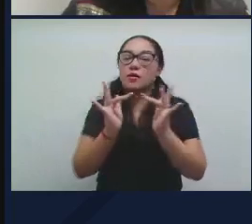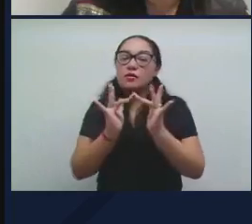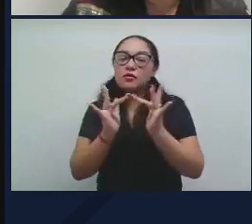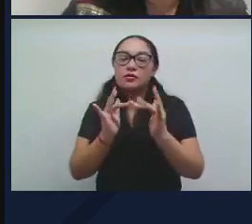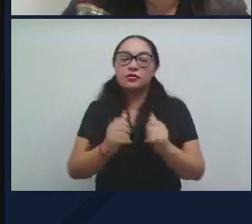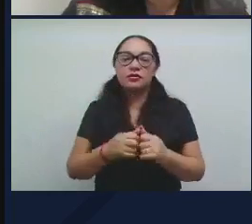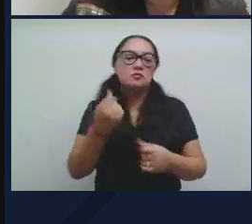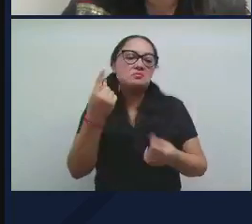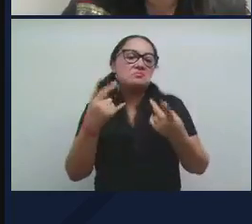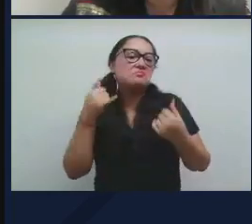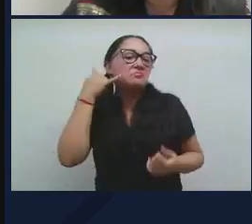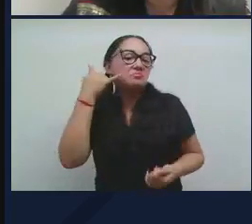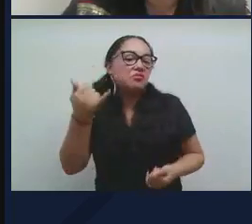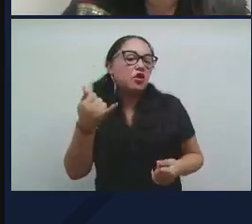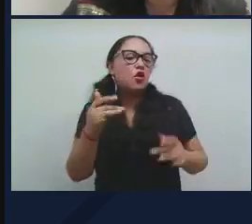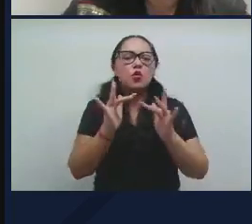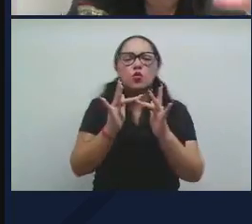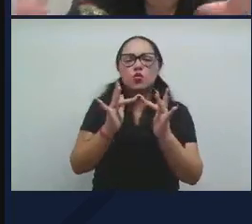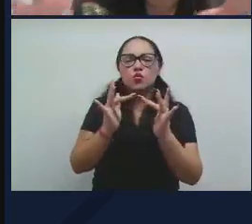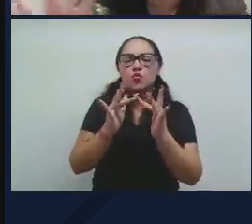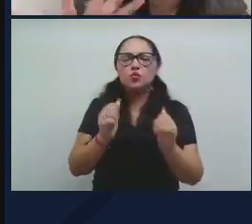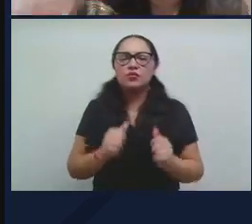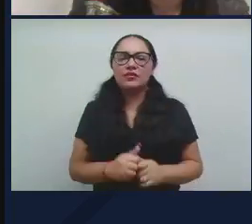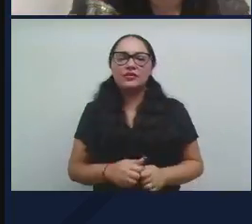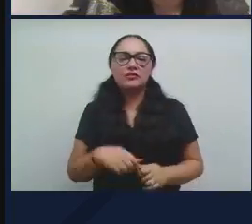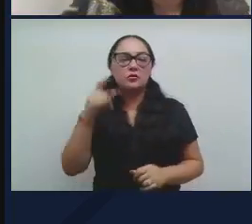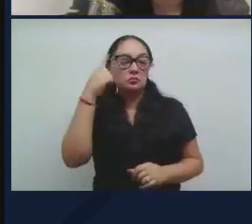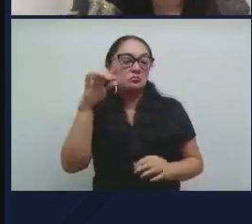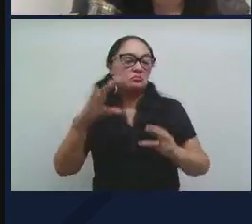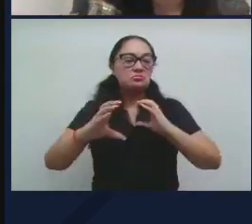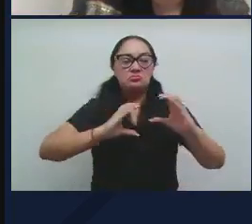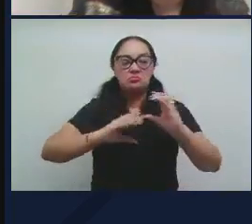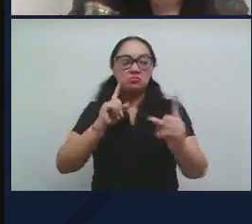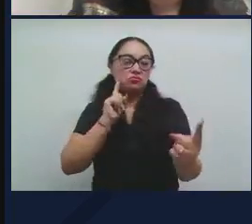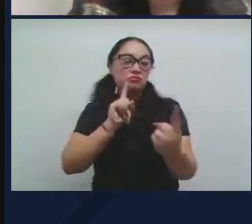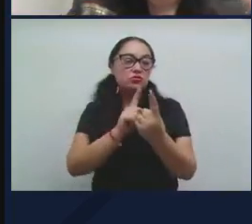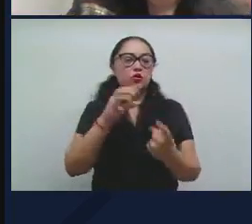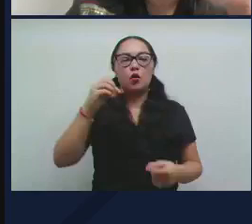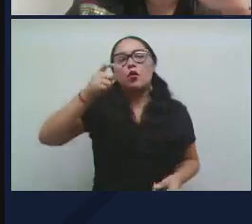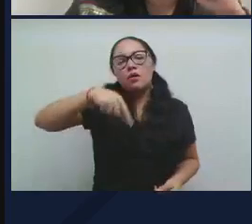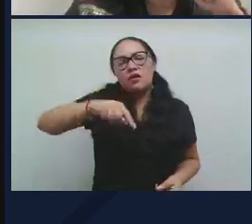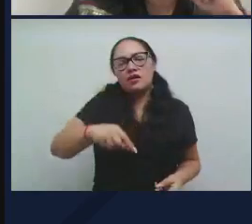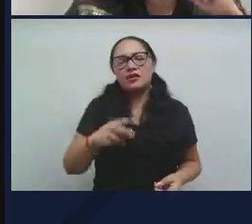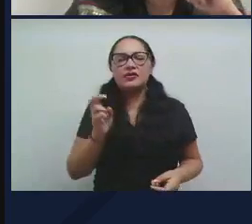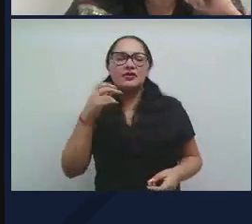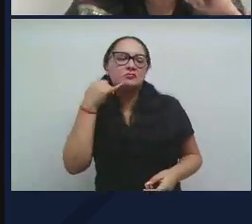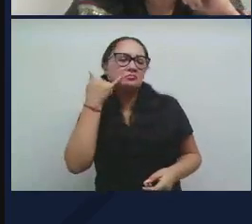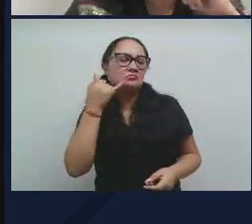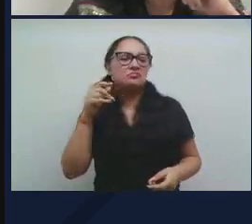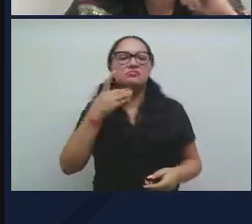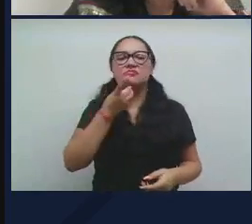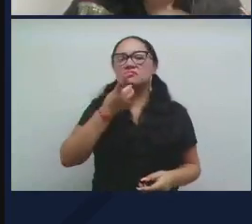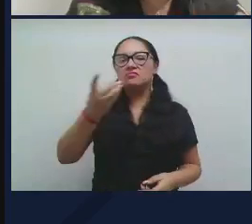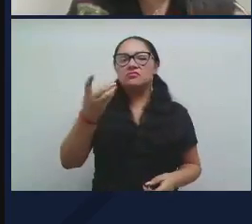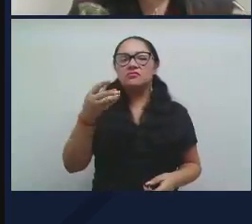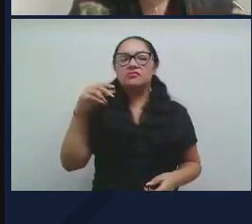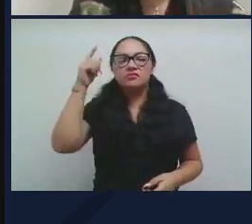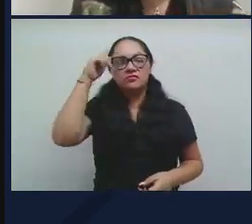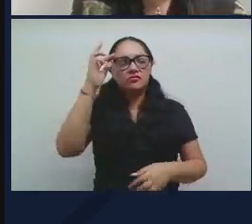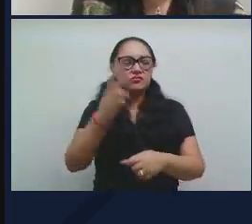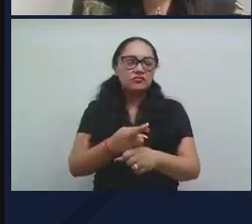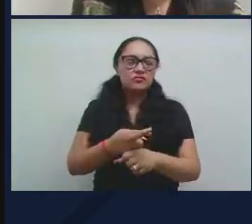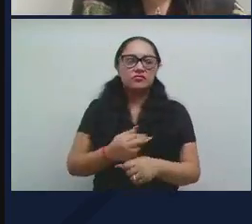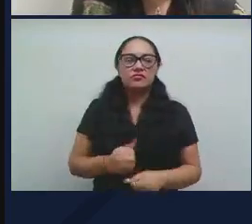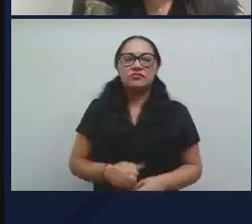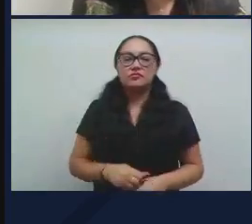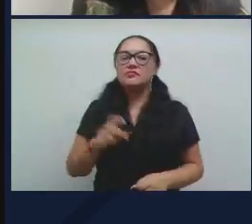algún contacto para comunicarse con usted, o sería aquí estos teléfonos que dimos de la dirección. En los